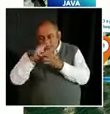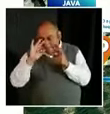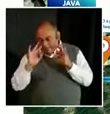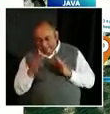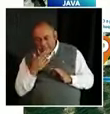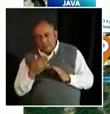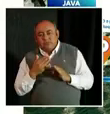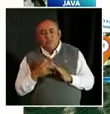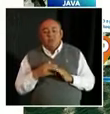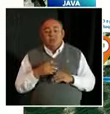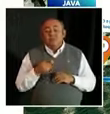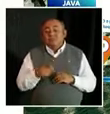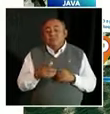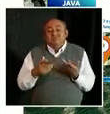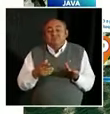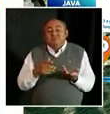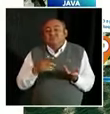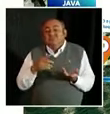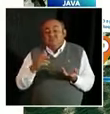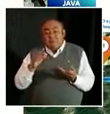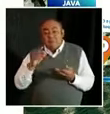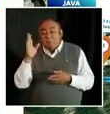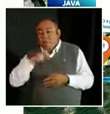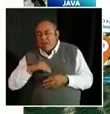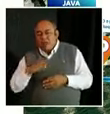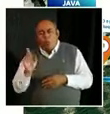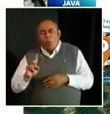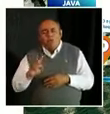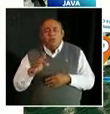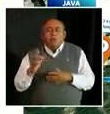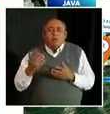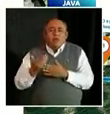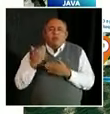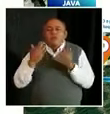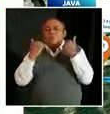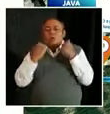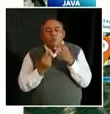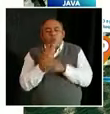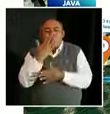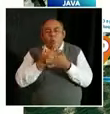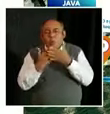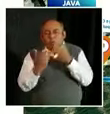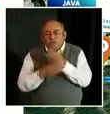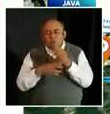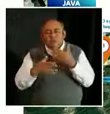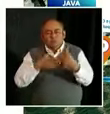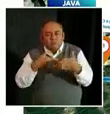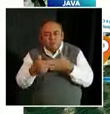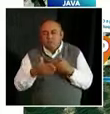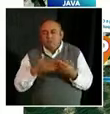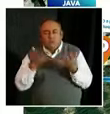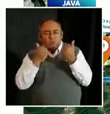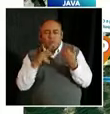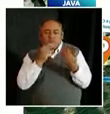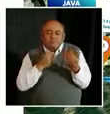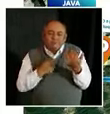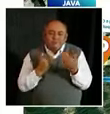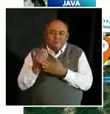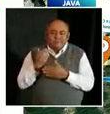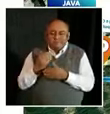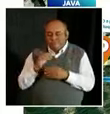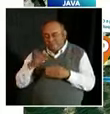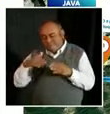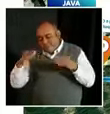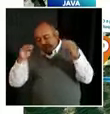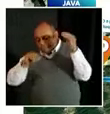es que fuera malo, sino que era lo que existía en aquel momento. La tecnología de los acabados para tuberías ha mejorado mucho en